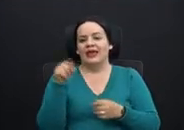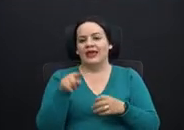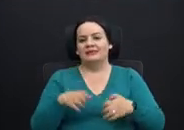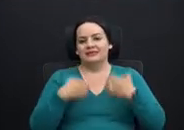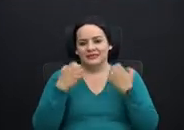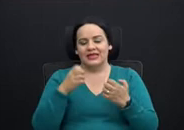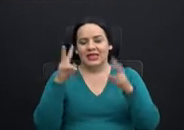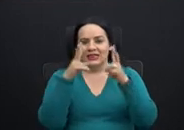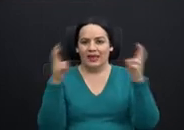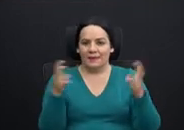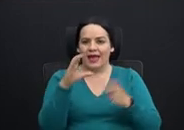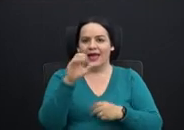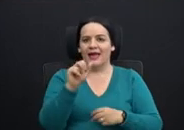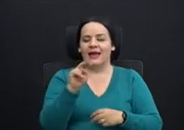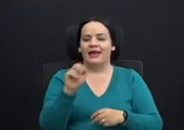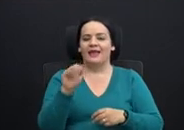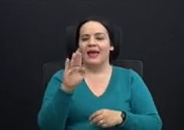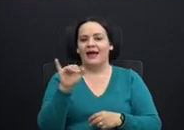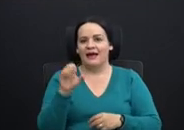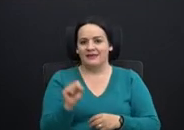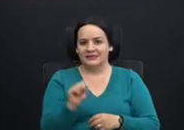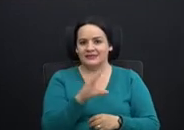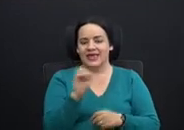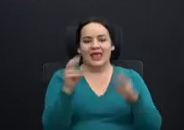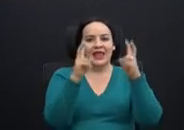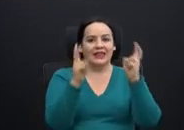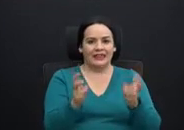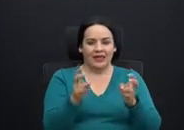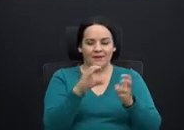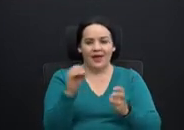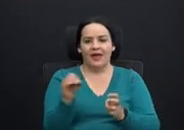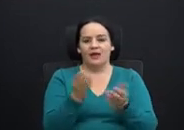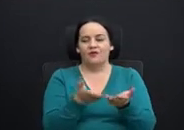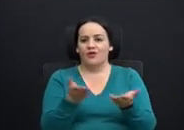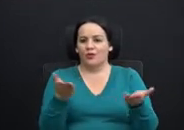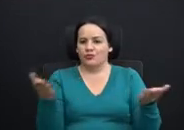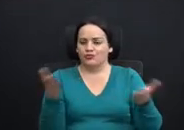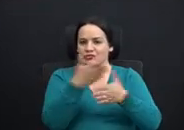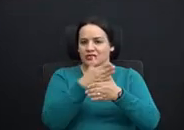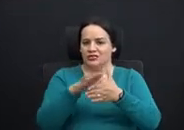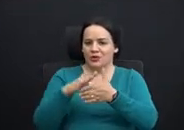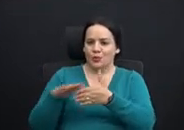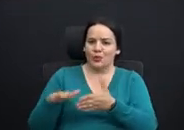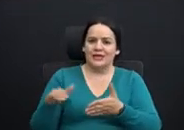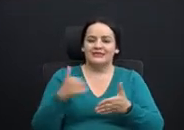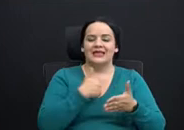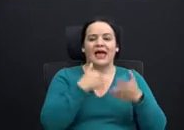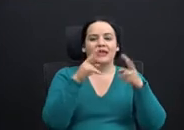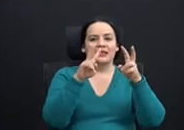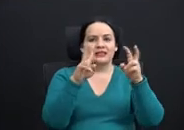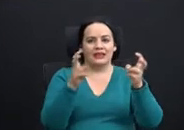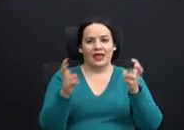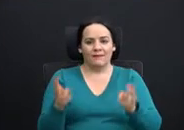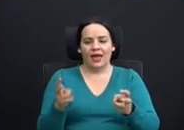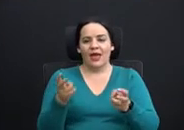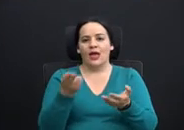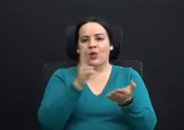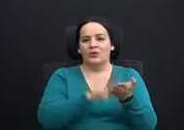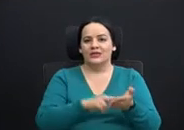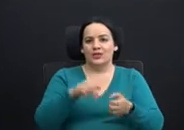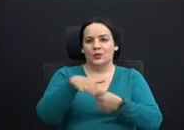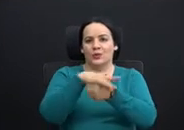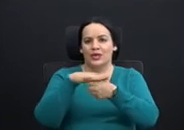el tema de cannabis, existe el tema de recursos distribuidos, existe el tema de concesión de